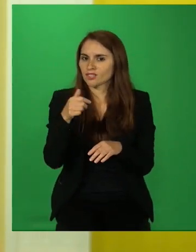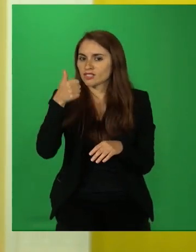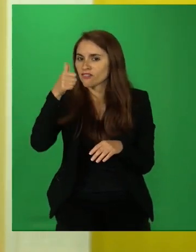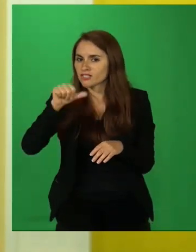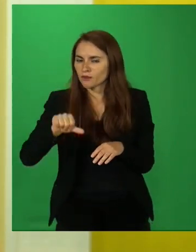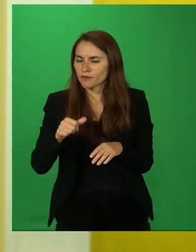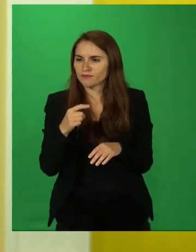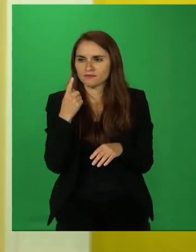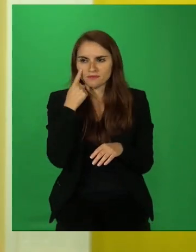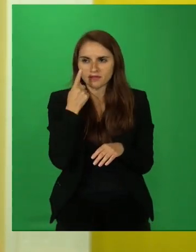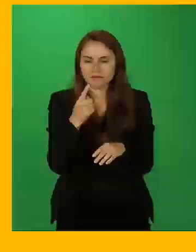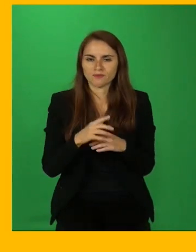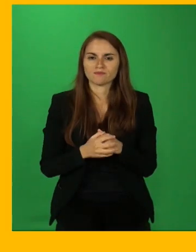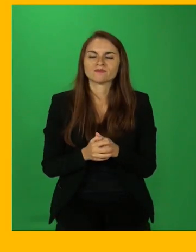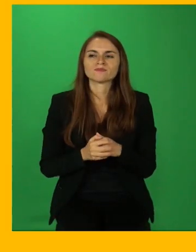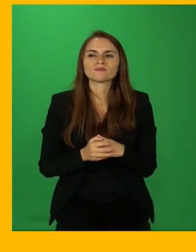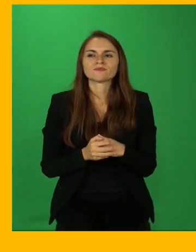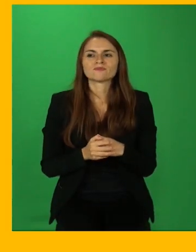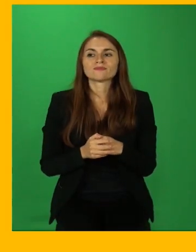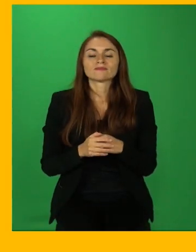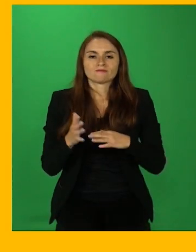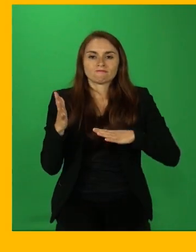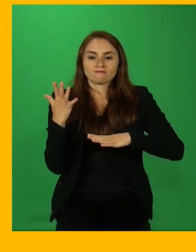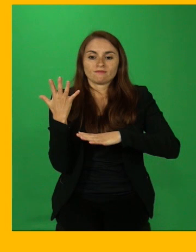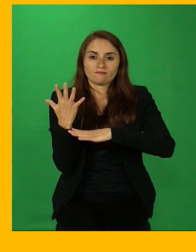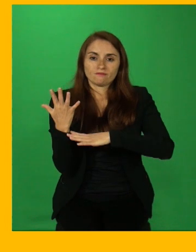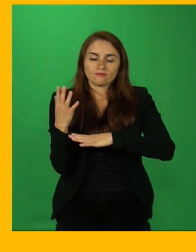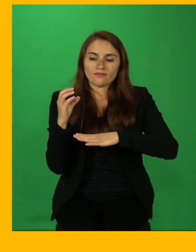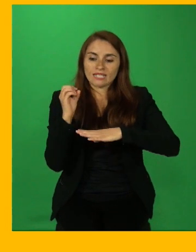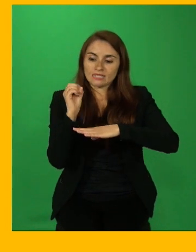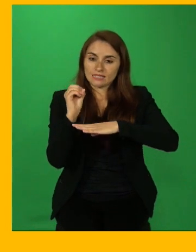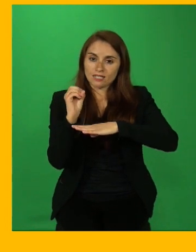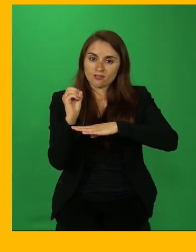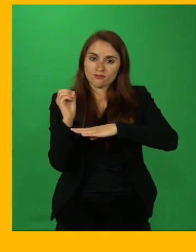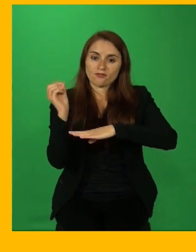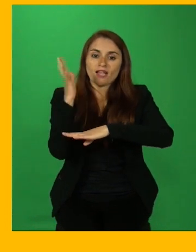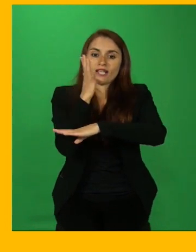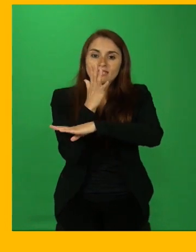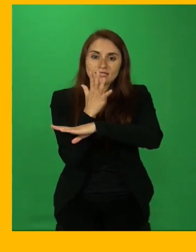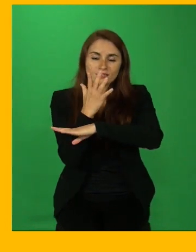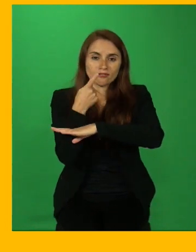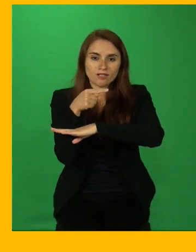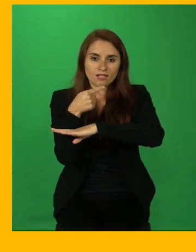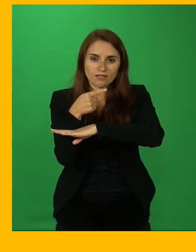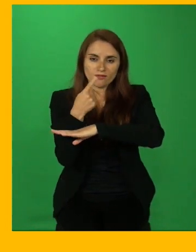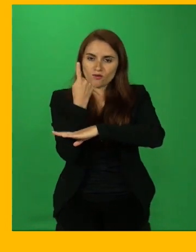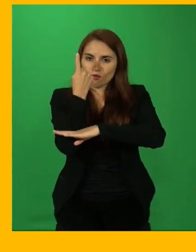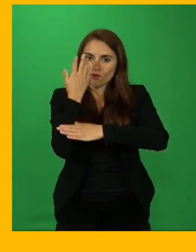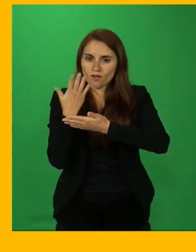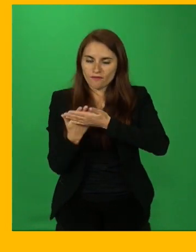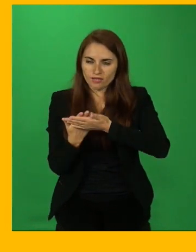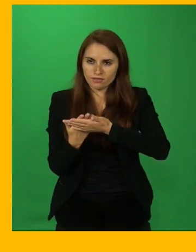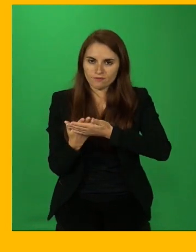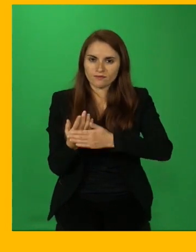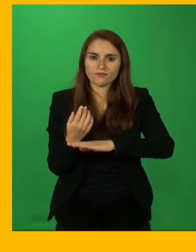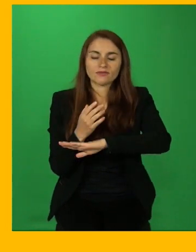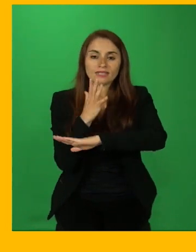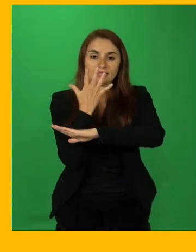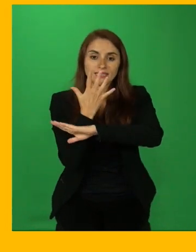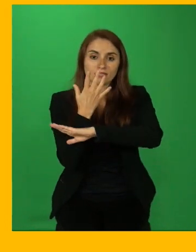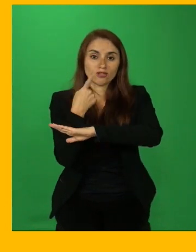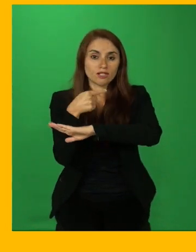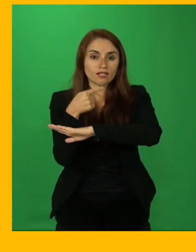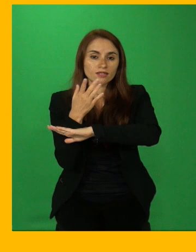veamos entonces tenemos que ir de cinco en cinco es decir del 0 5 negativo una vez del 5